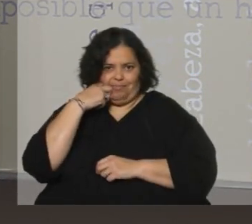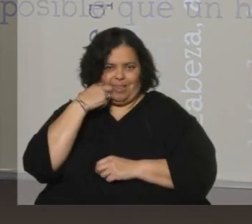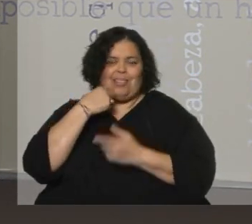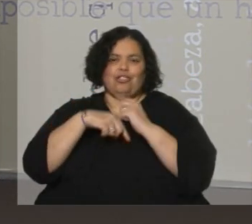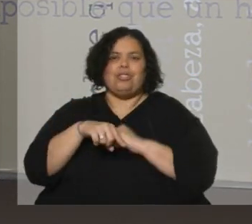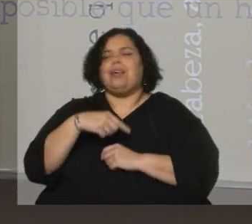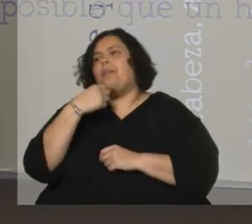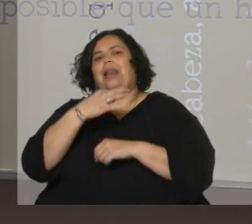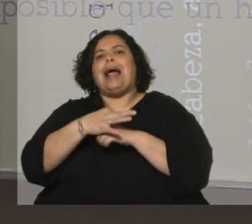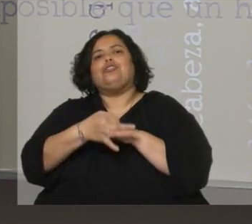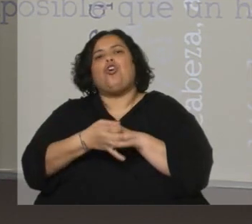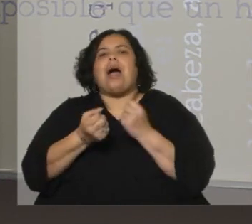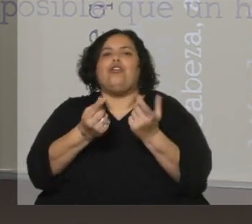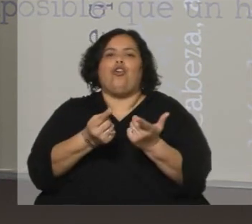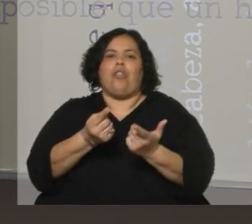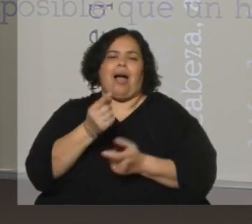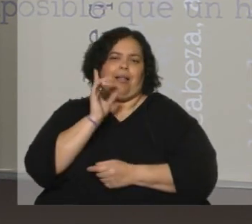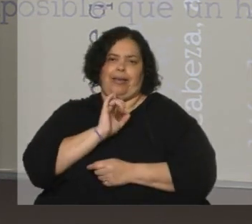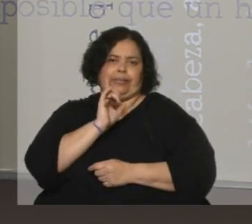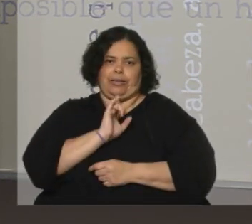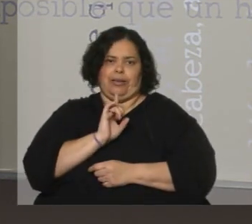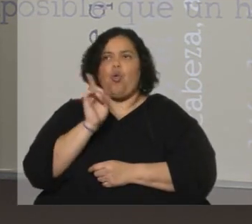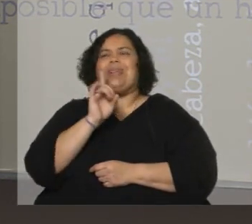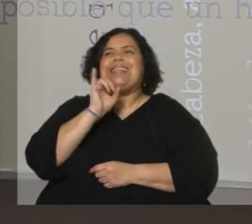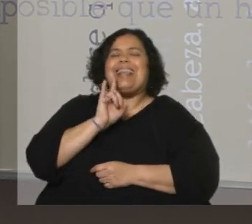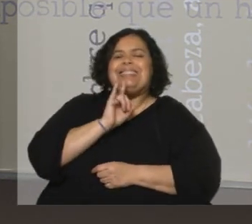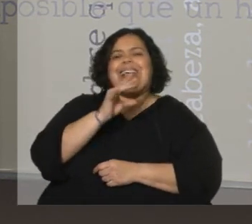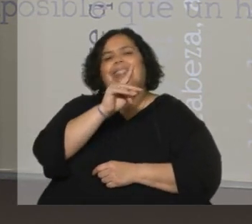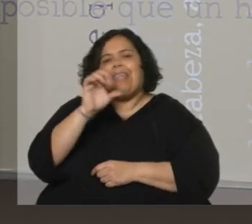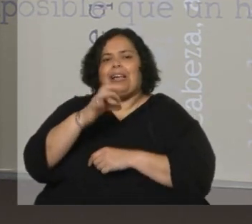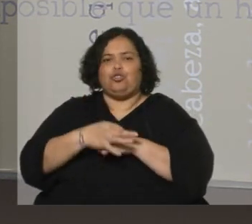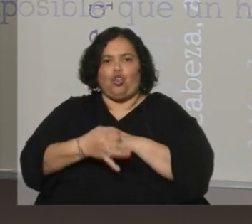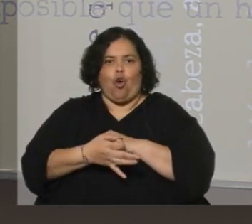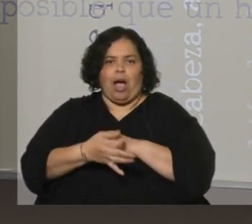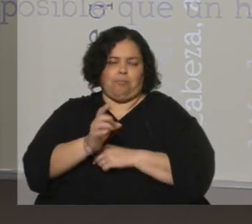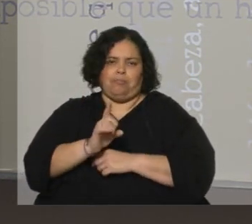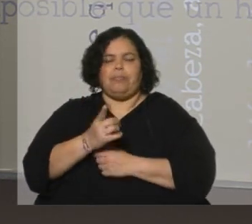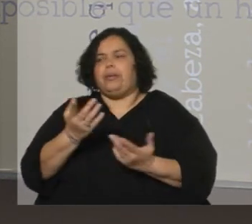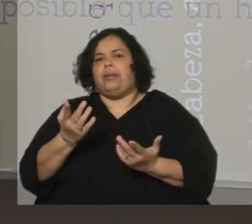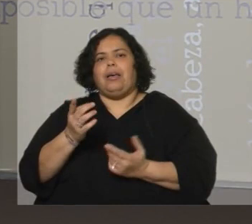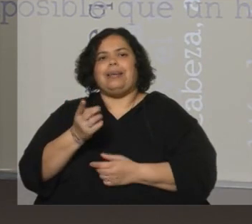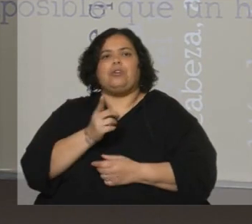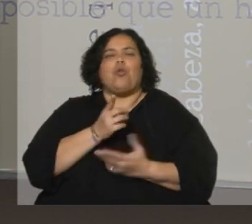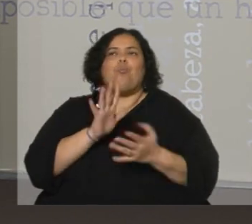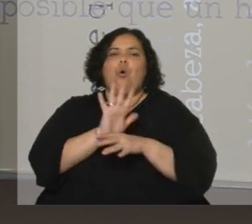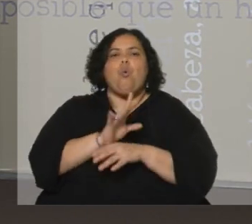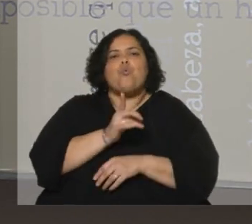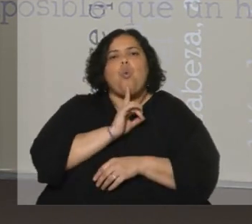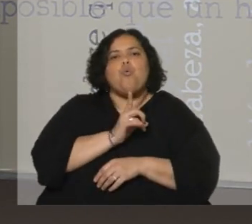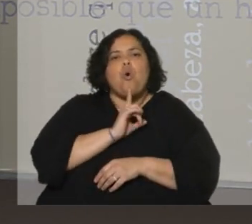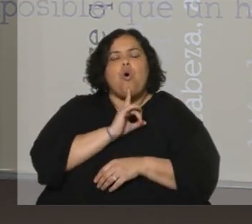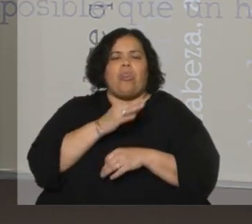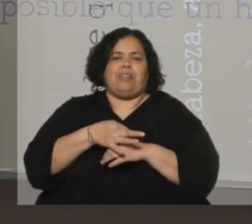día la soja no da leche es es jugo de soja de o jugo de este almendra no no no hay leche de almendra es jugo